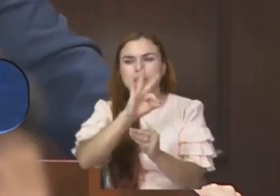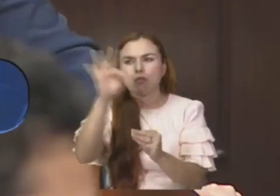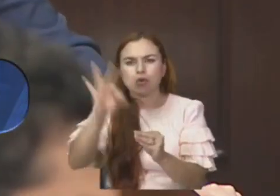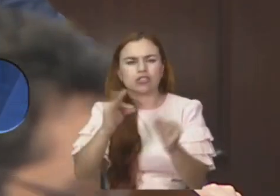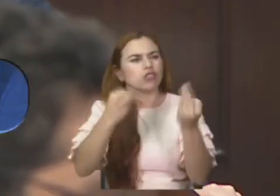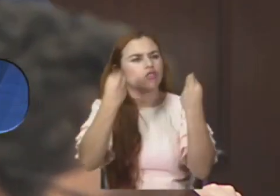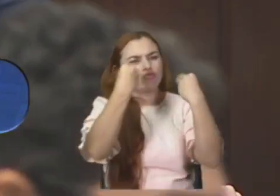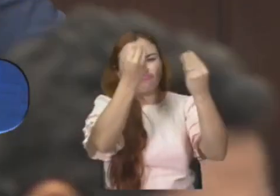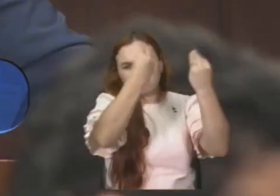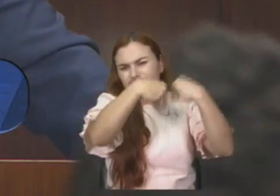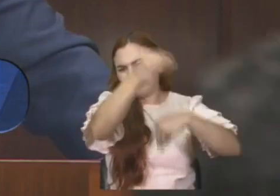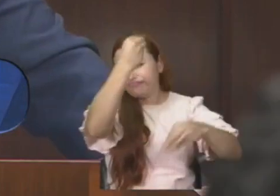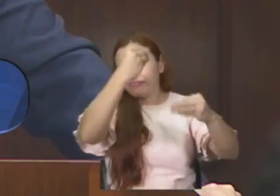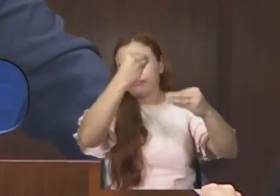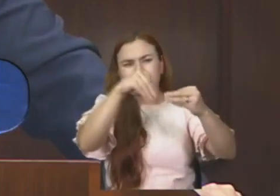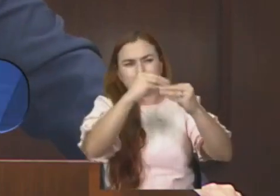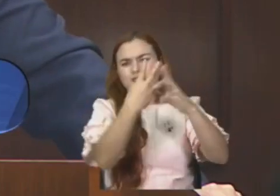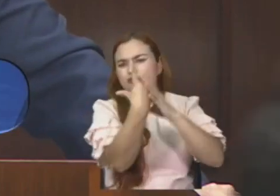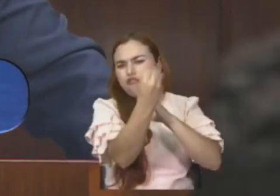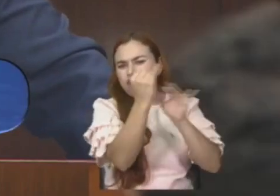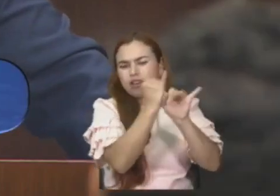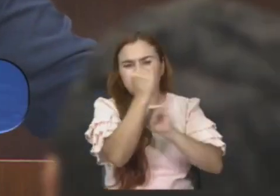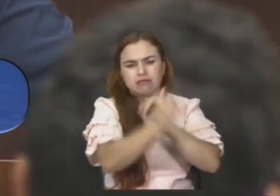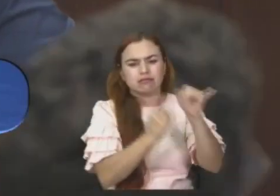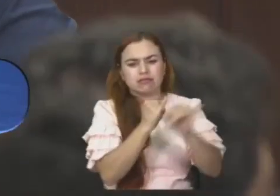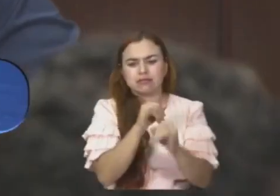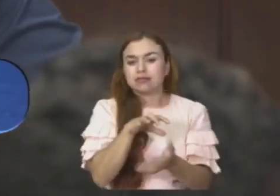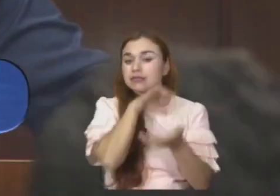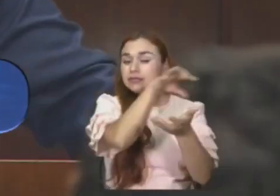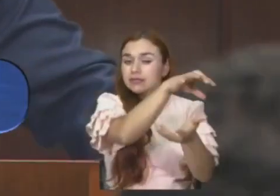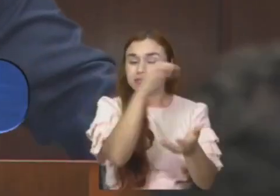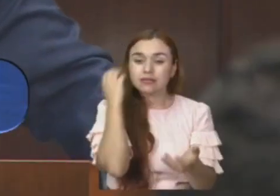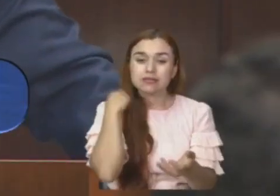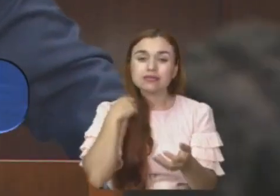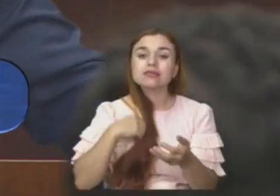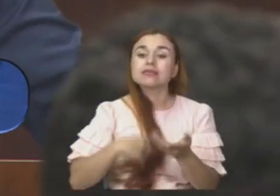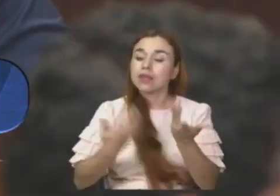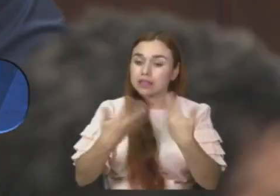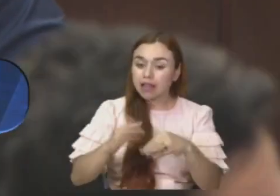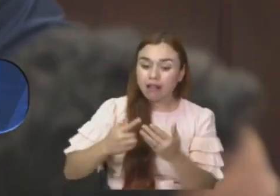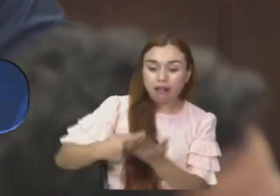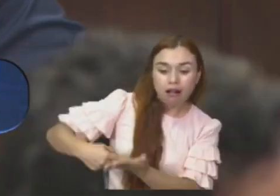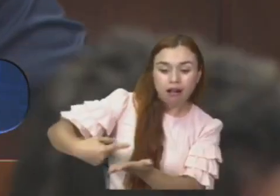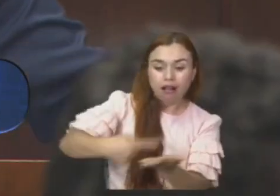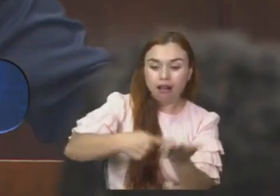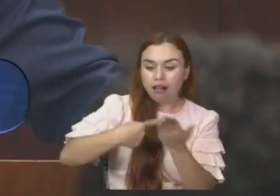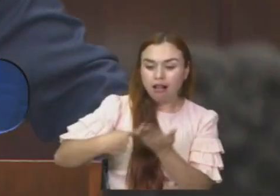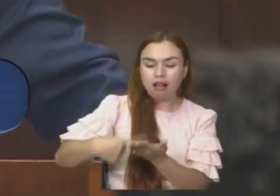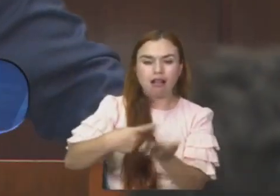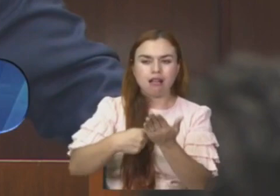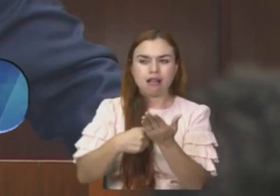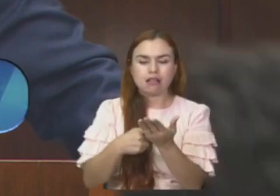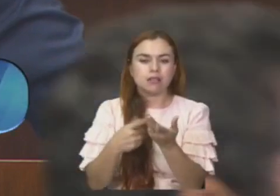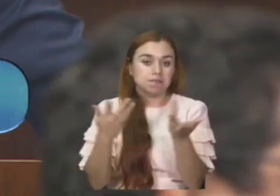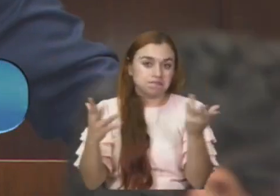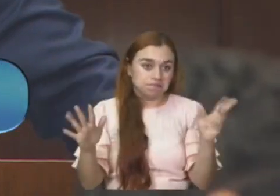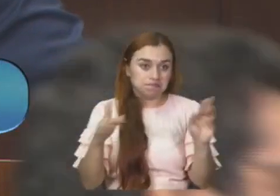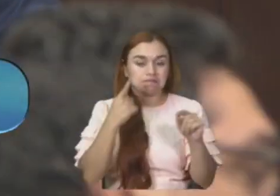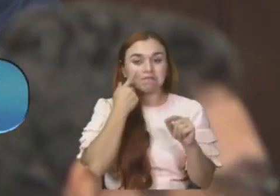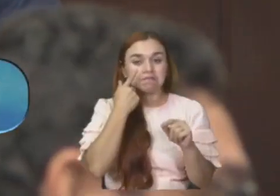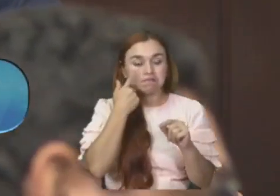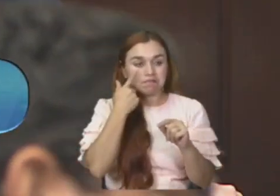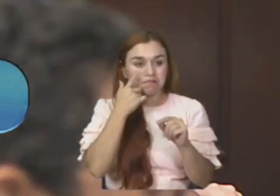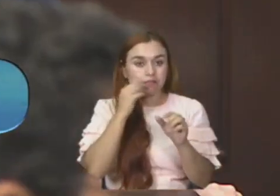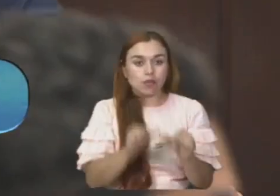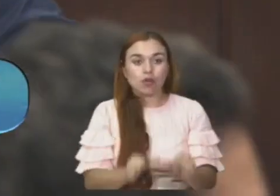exportaciones. Hasta tanto no se hubieran agotado las vías del diálogo y bajo el principio de buena fe se ha